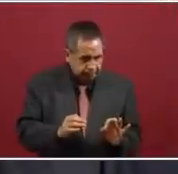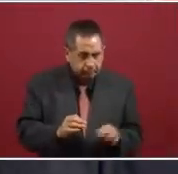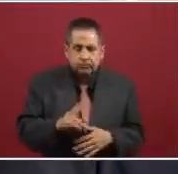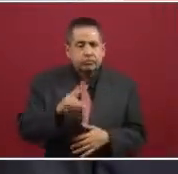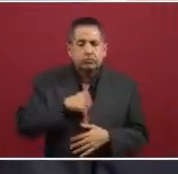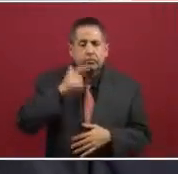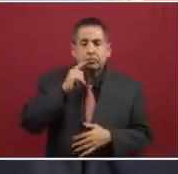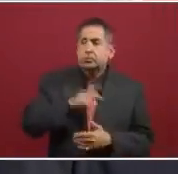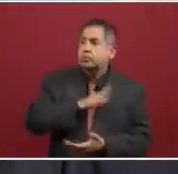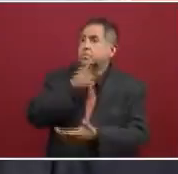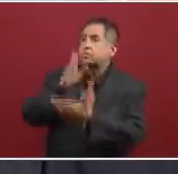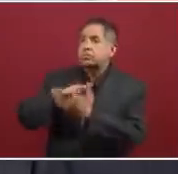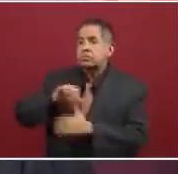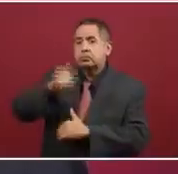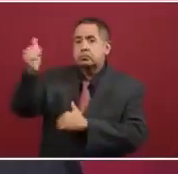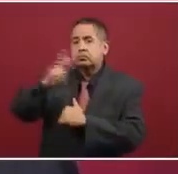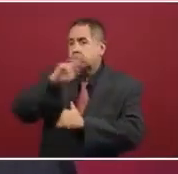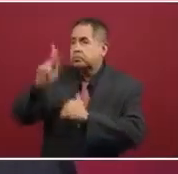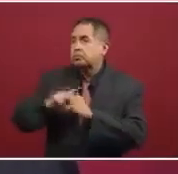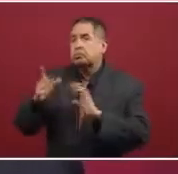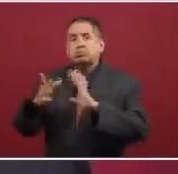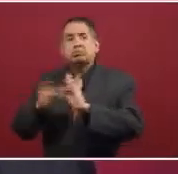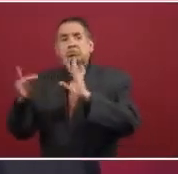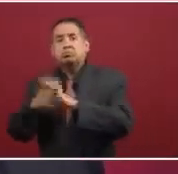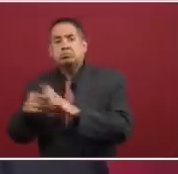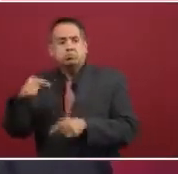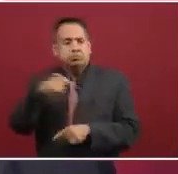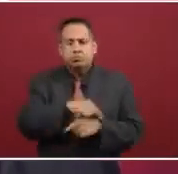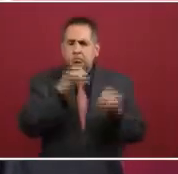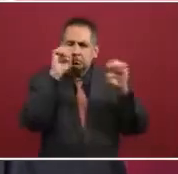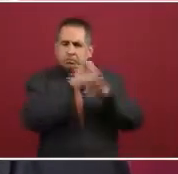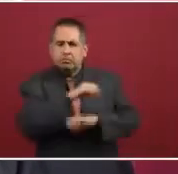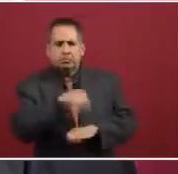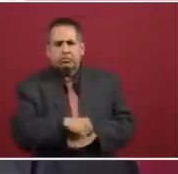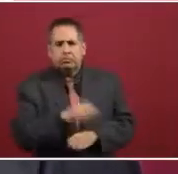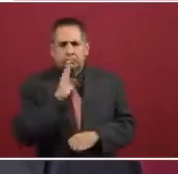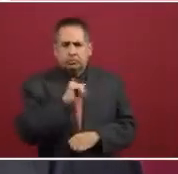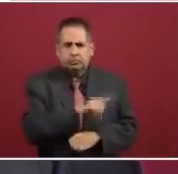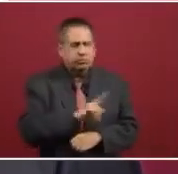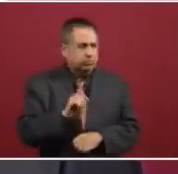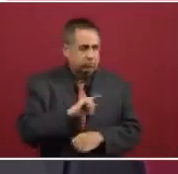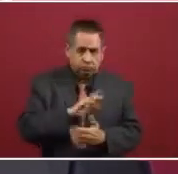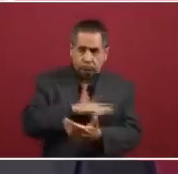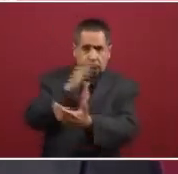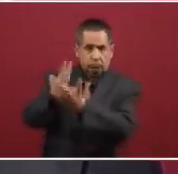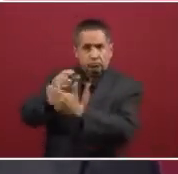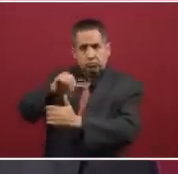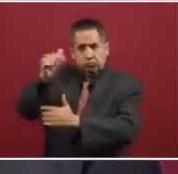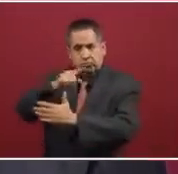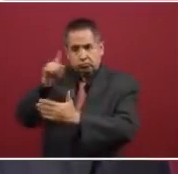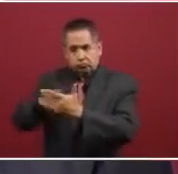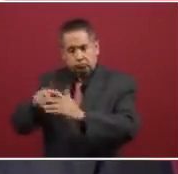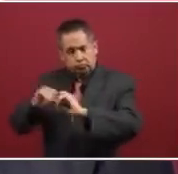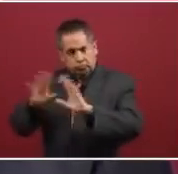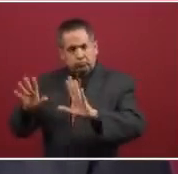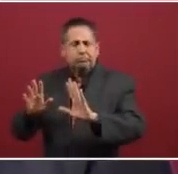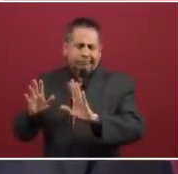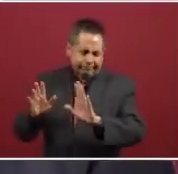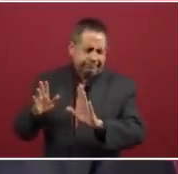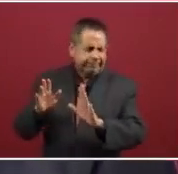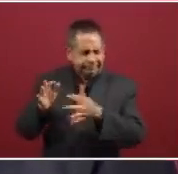de la calle, de oscuridad de la casa. Entonces, a pesar de que se trata de una